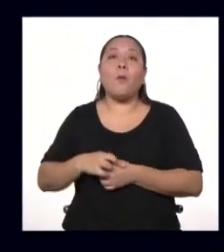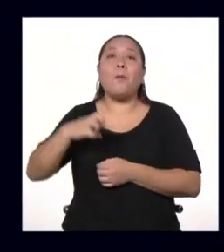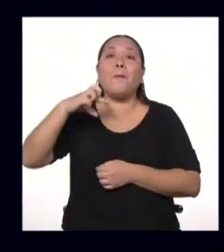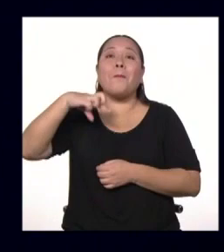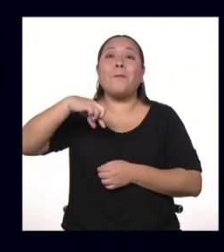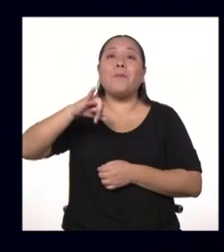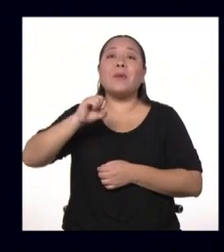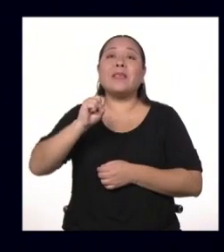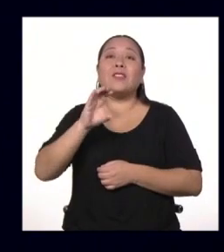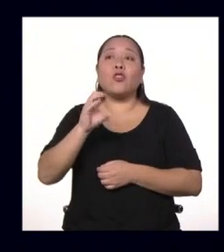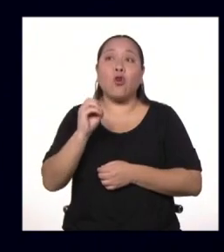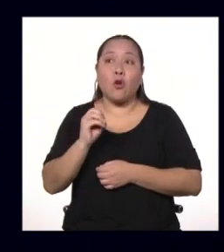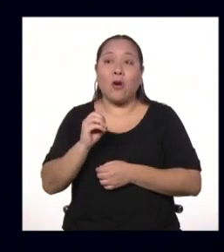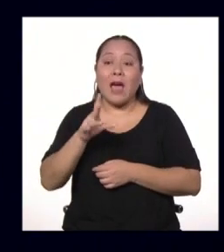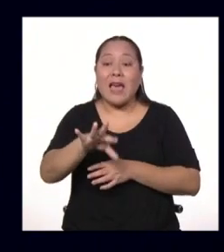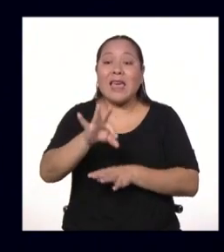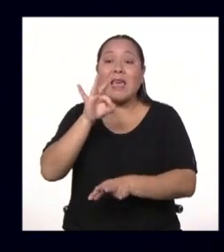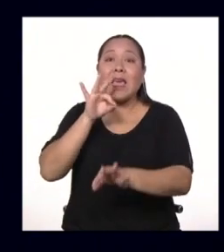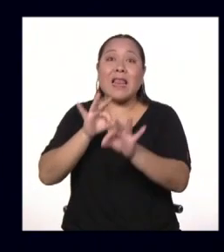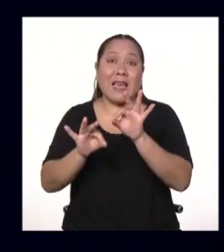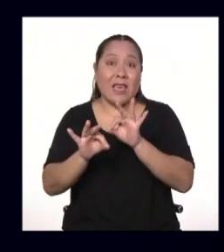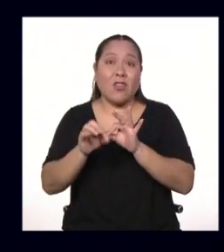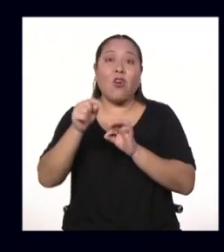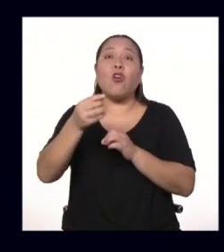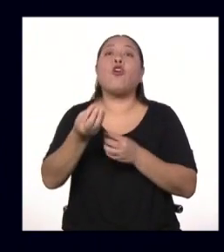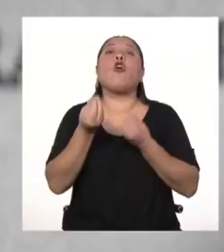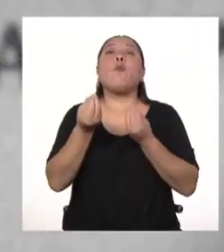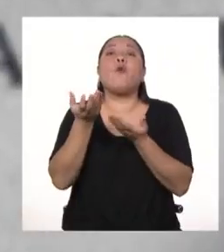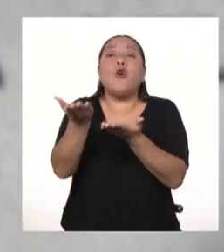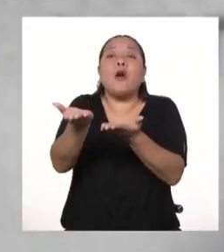es elegido diputado regional.